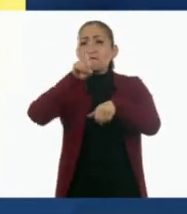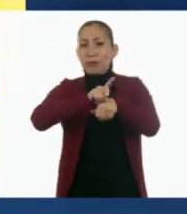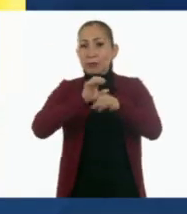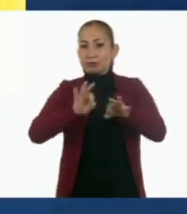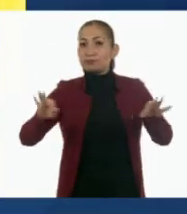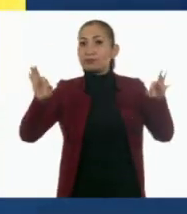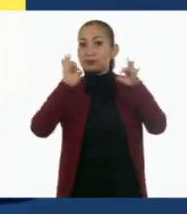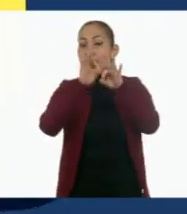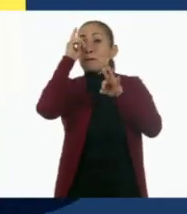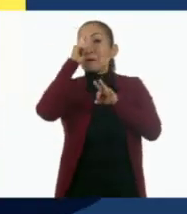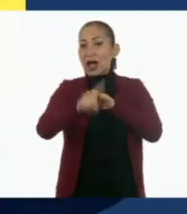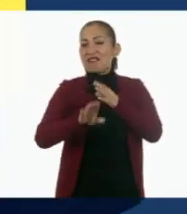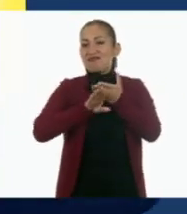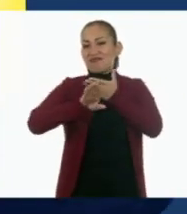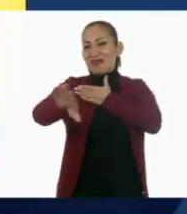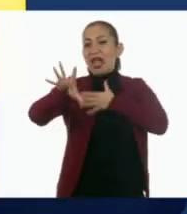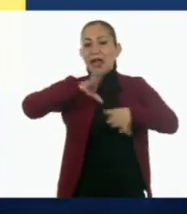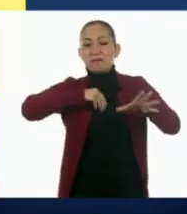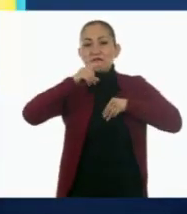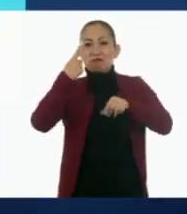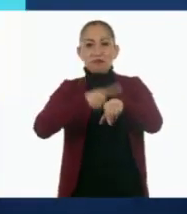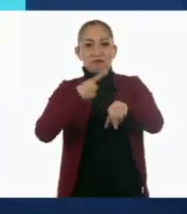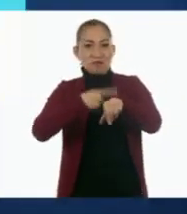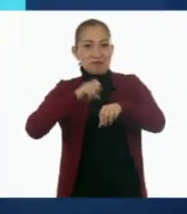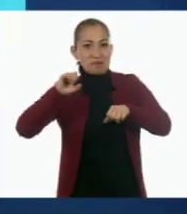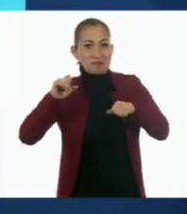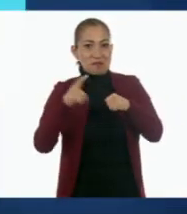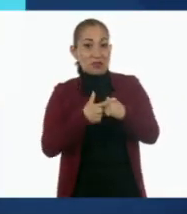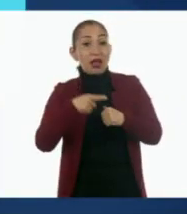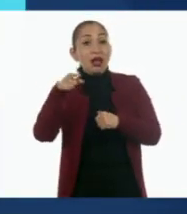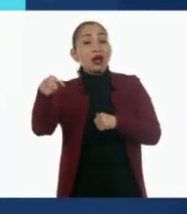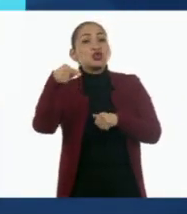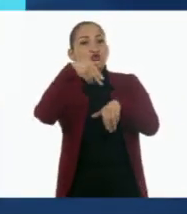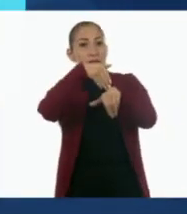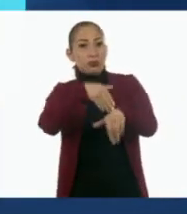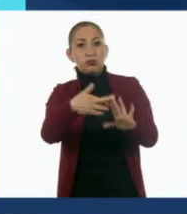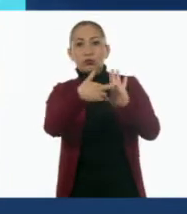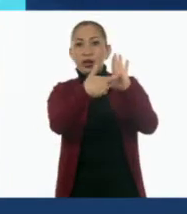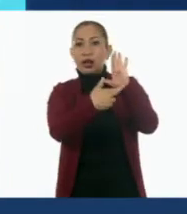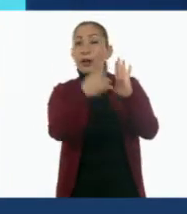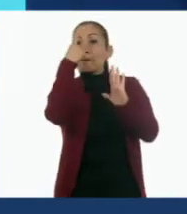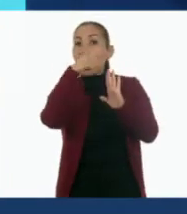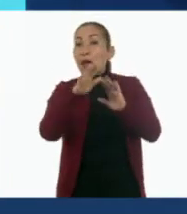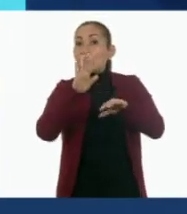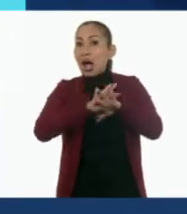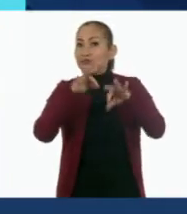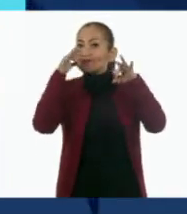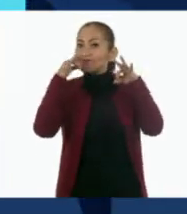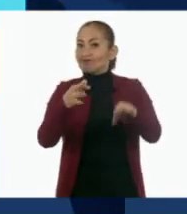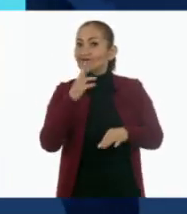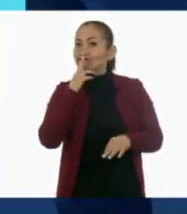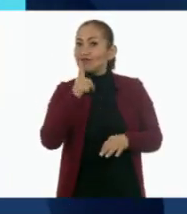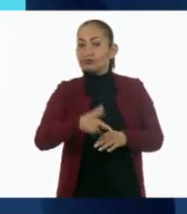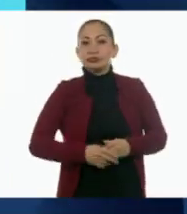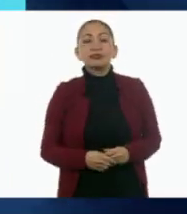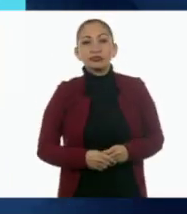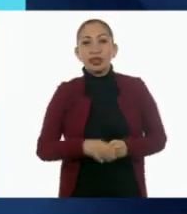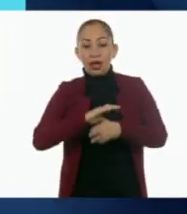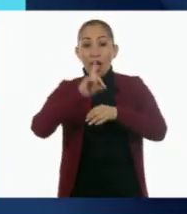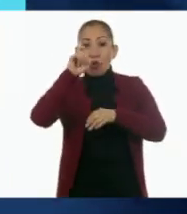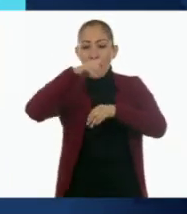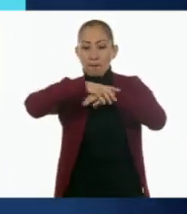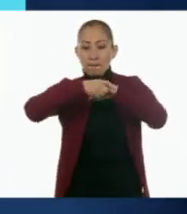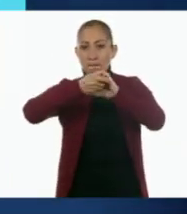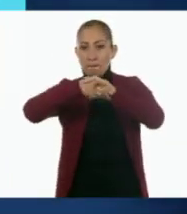es importante para prevenir cualquier enfermedad. Sigue estos pasos para hacerlo correctamente. Moja